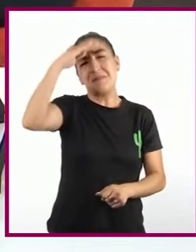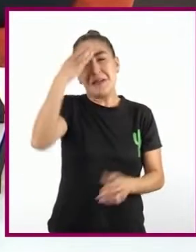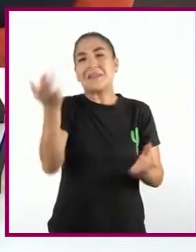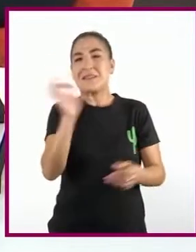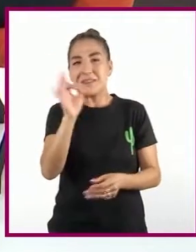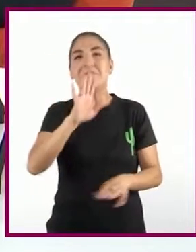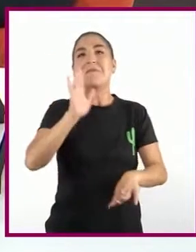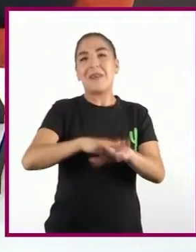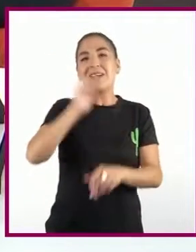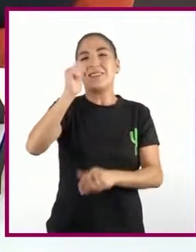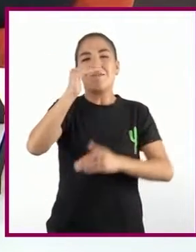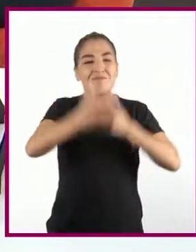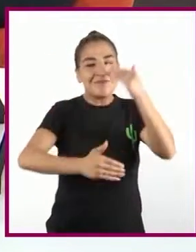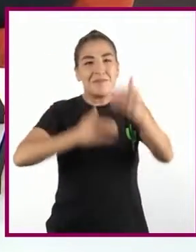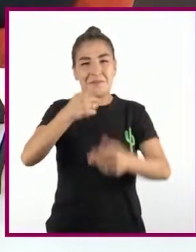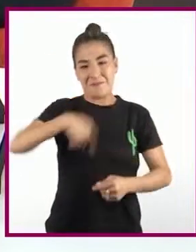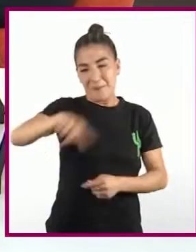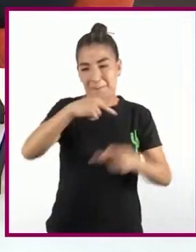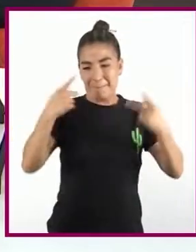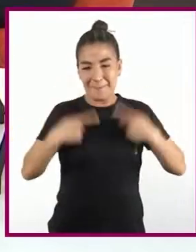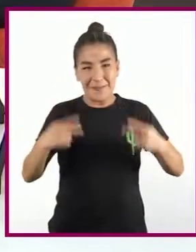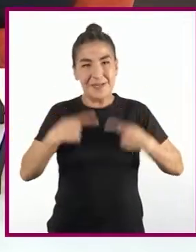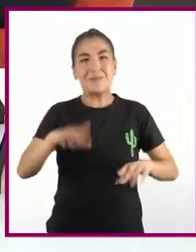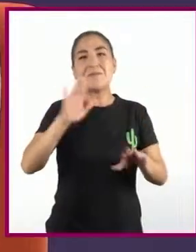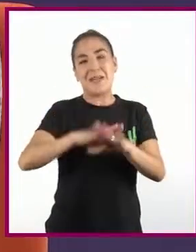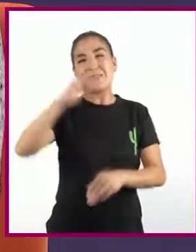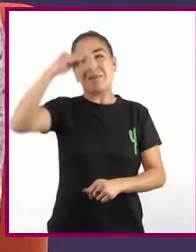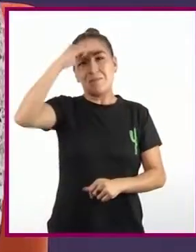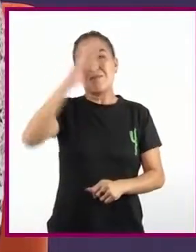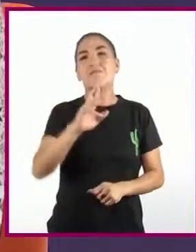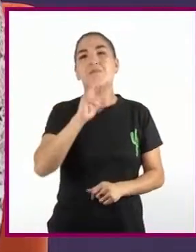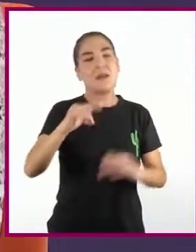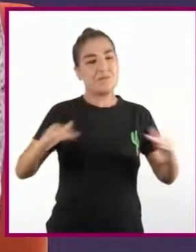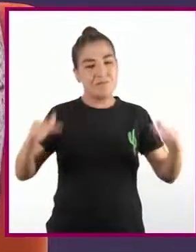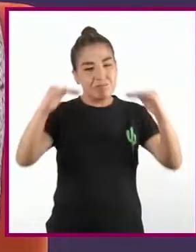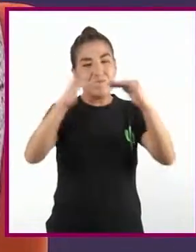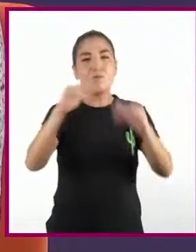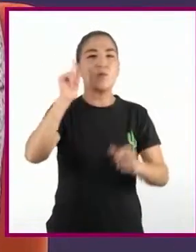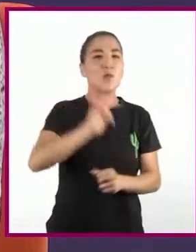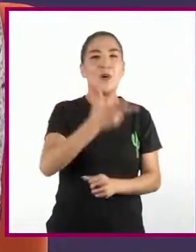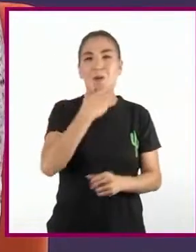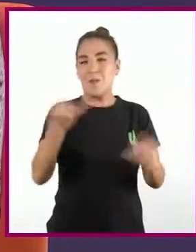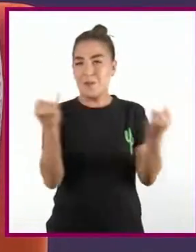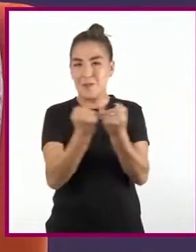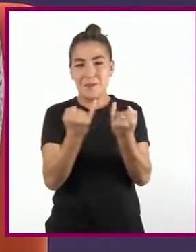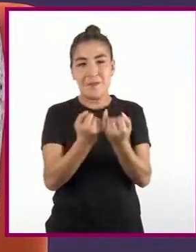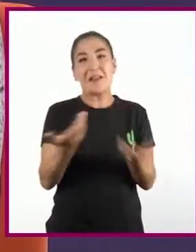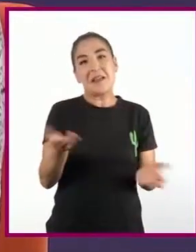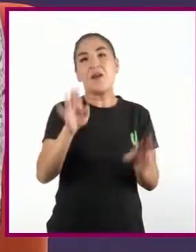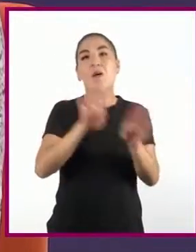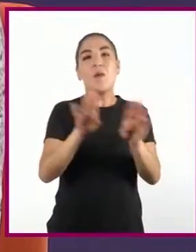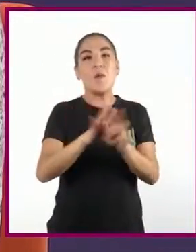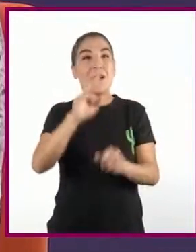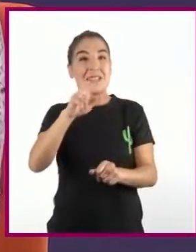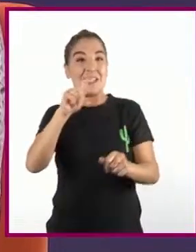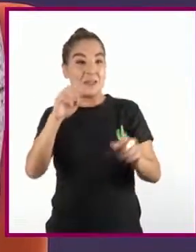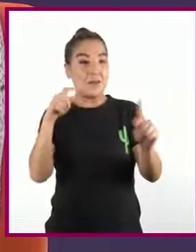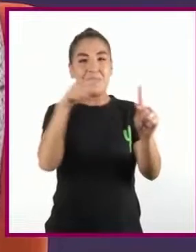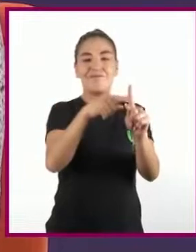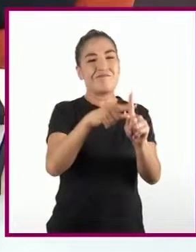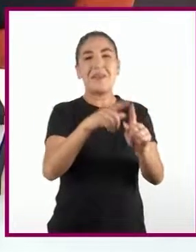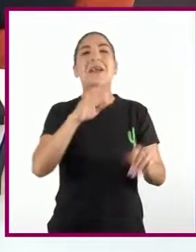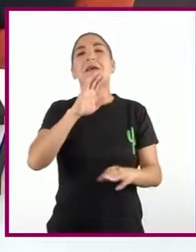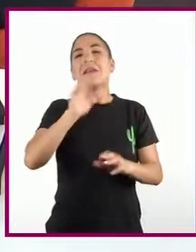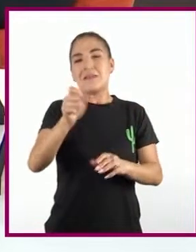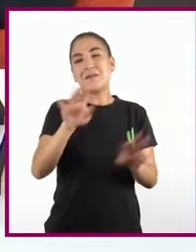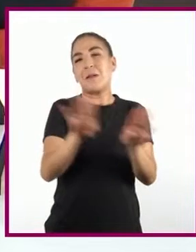momento seguiremos madurando como especie y que llegaremos a tener una equidad. Y entonces estos retos ya dejarán de ser retos y ya será algo común